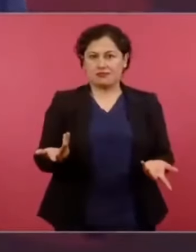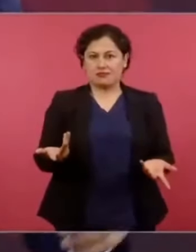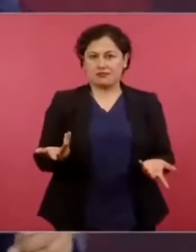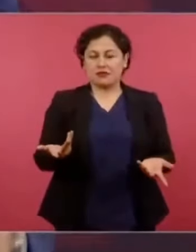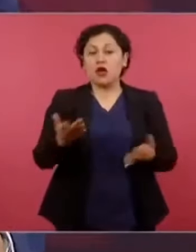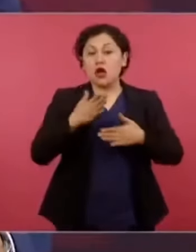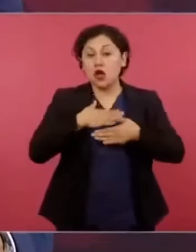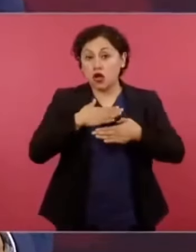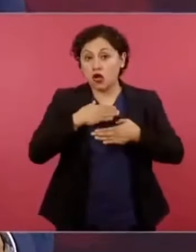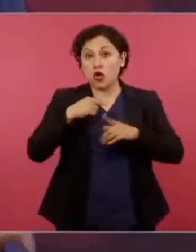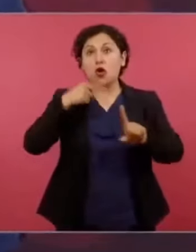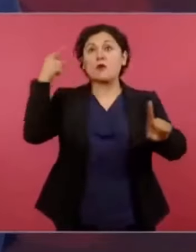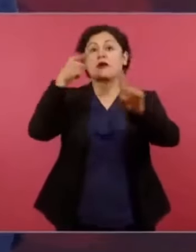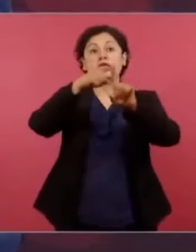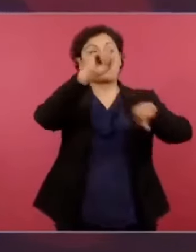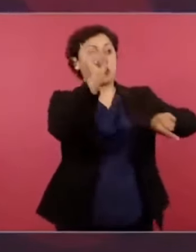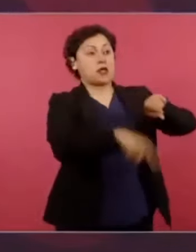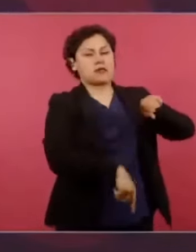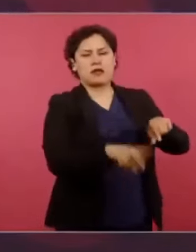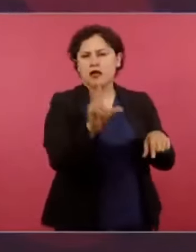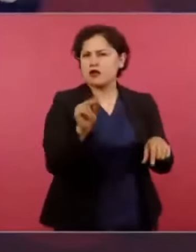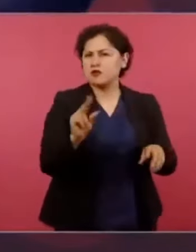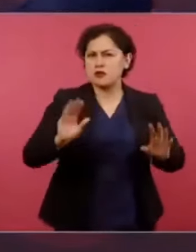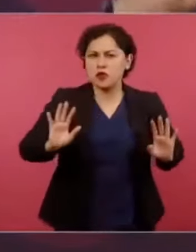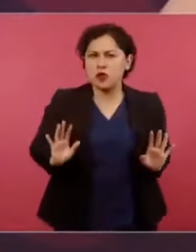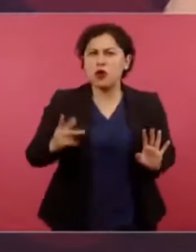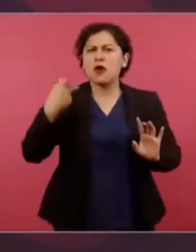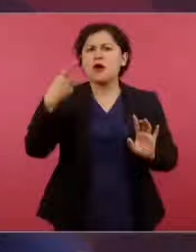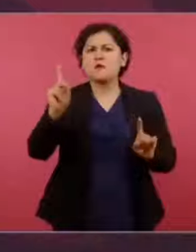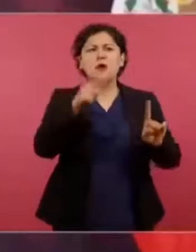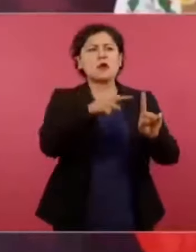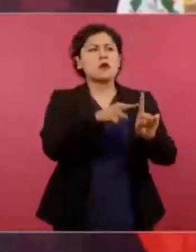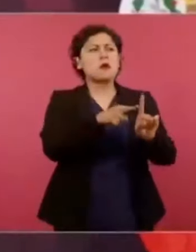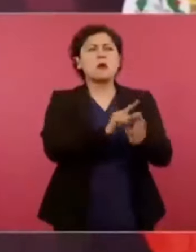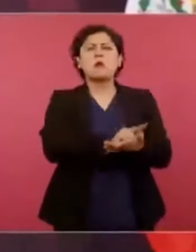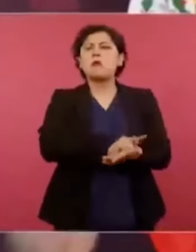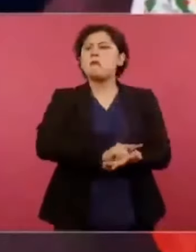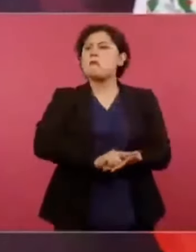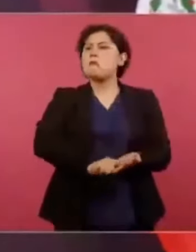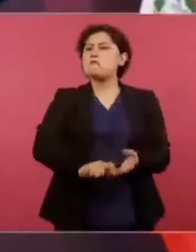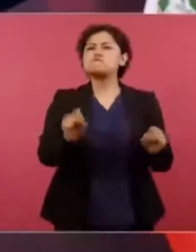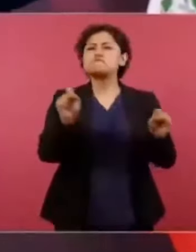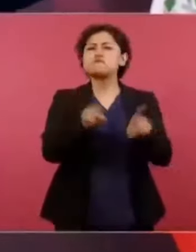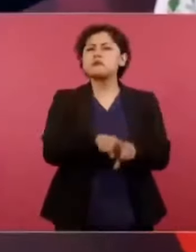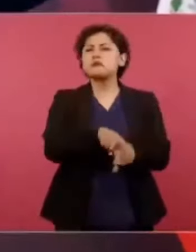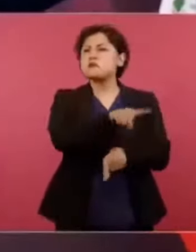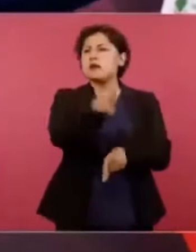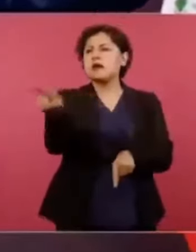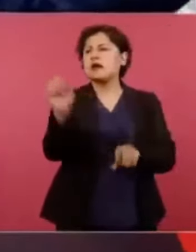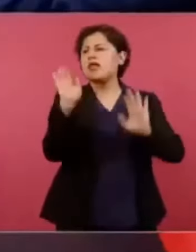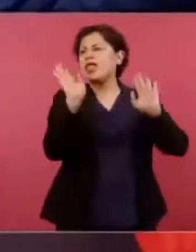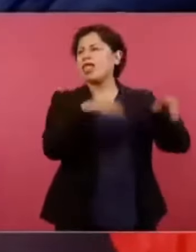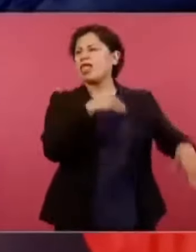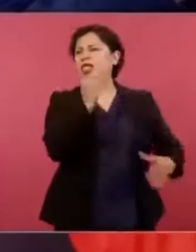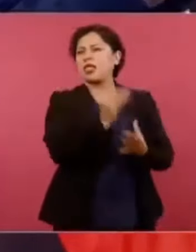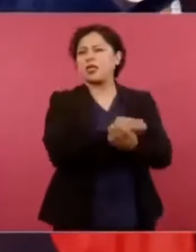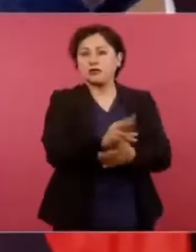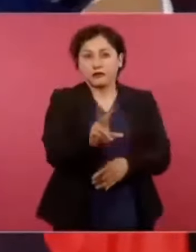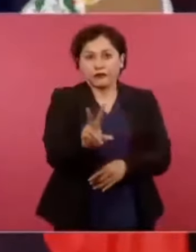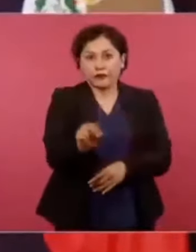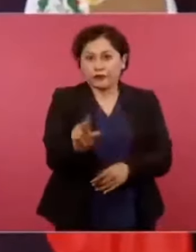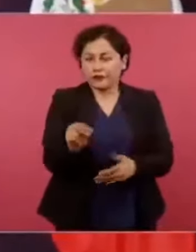propósito pero no puede quedar inmaculada Ahora resulta